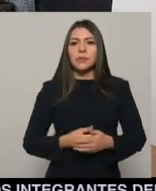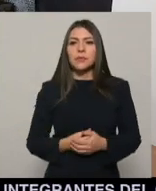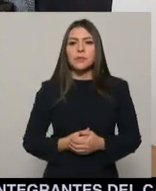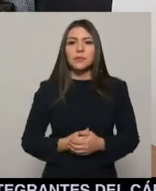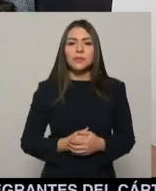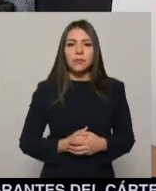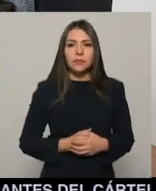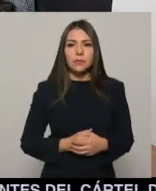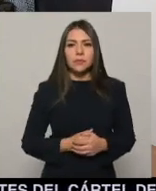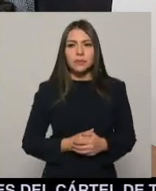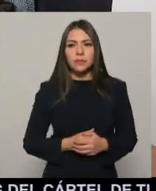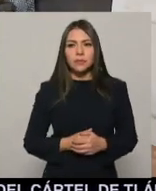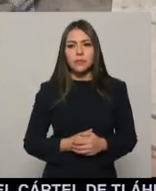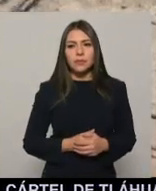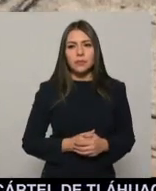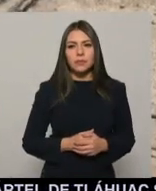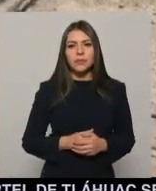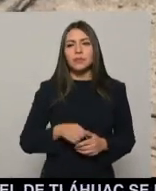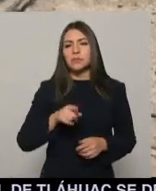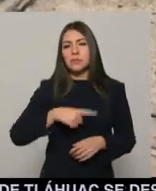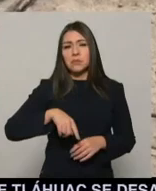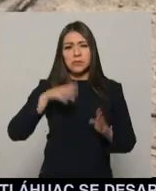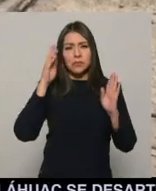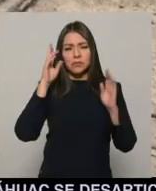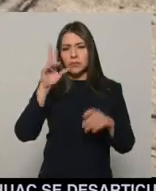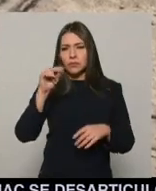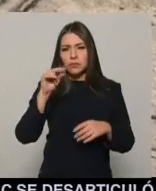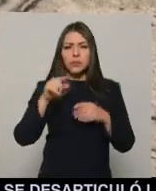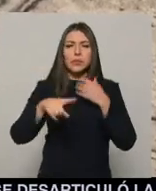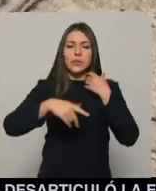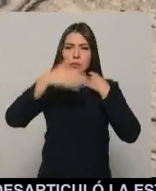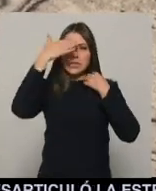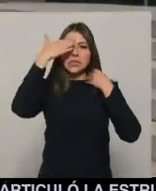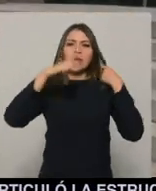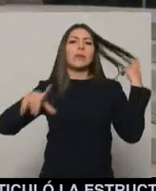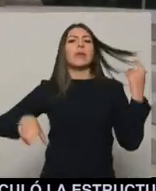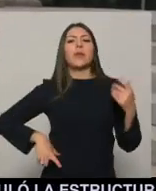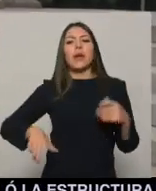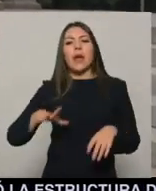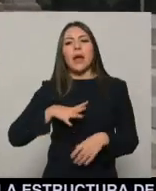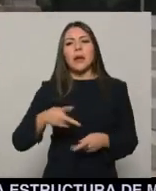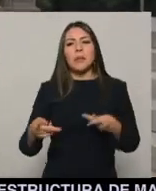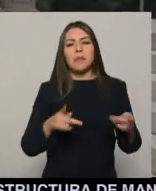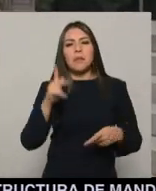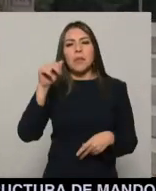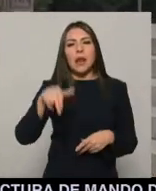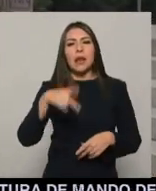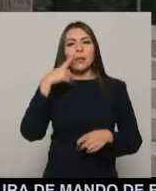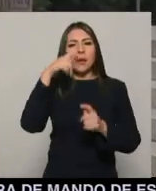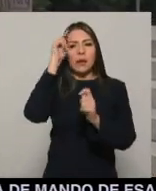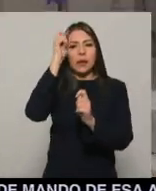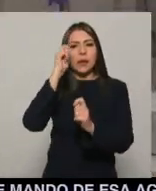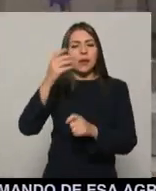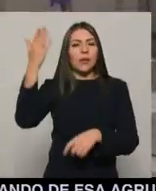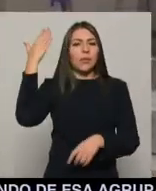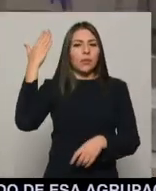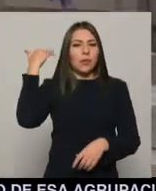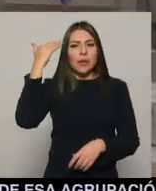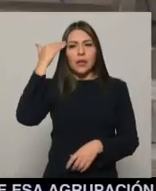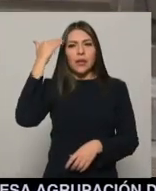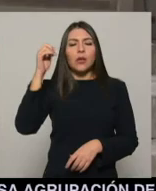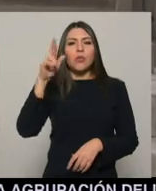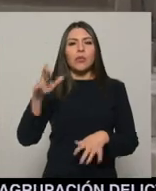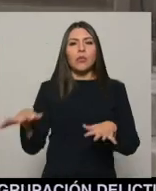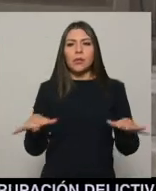no somos ingenuas, sabemos que el gobierno federal tiene planes de restauración desde hace mucho tiempo relacionados con los sismos que se han